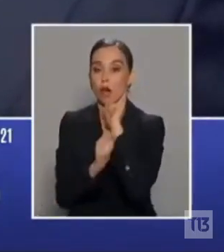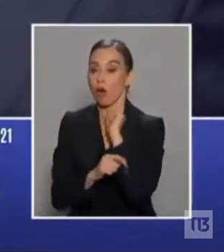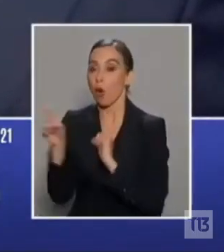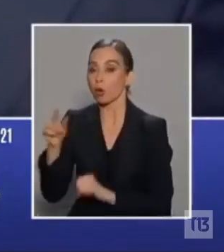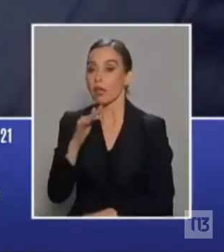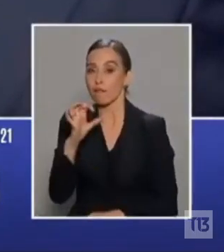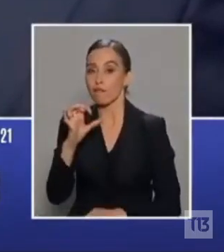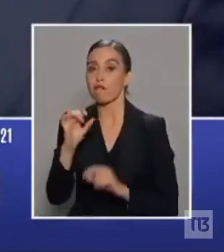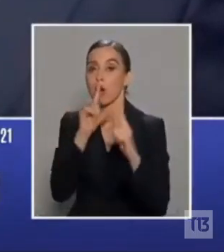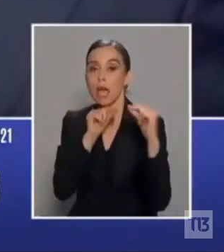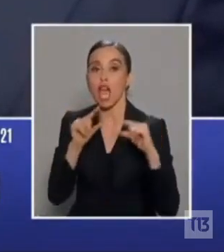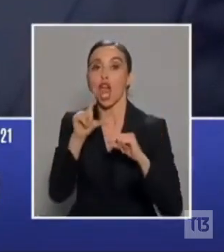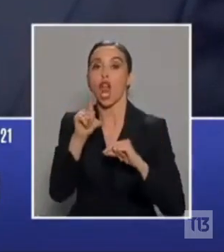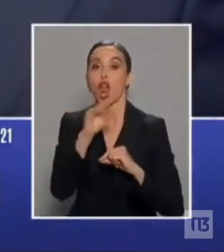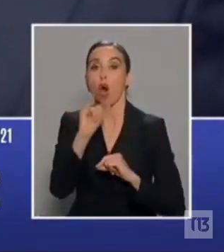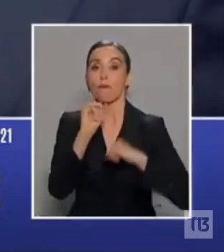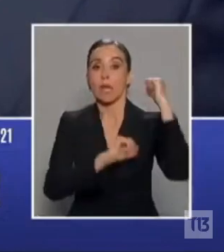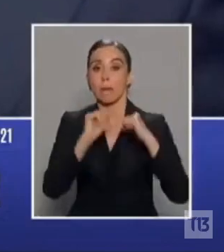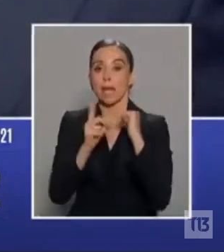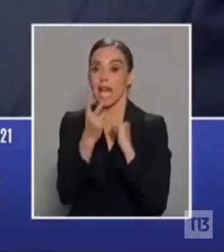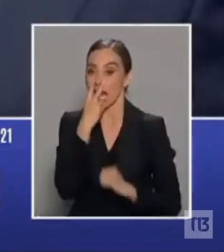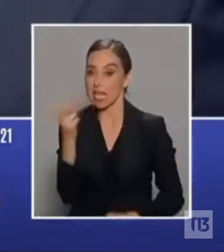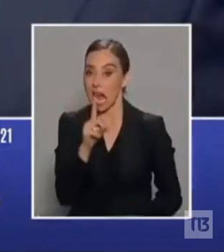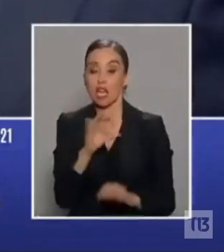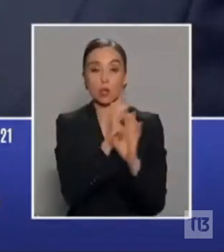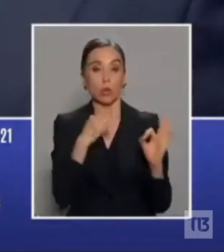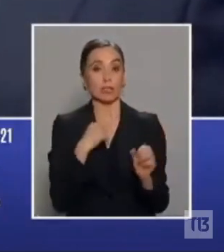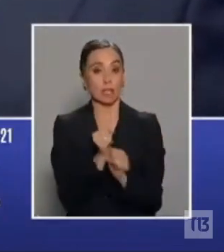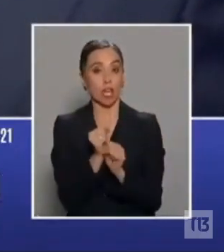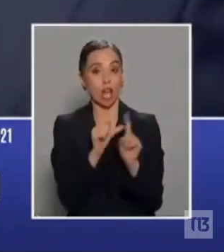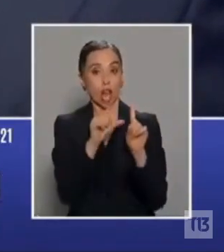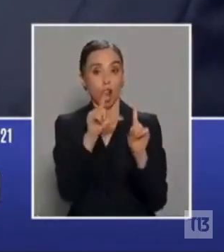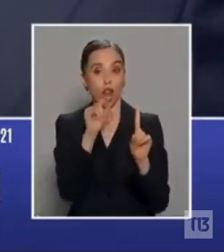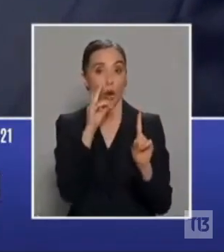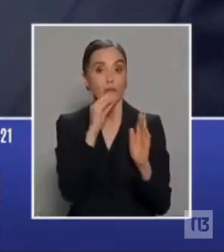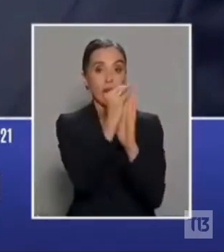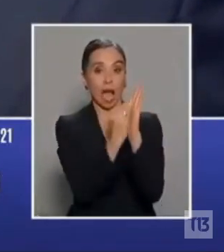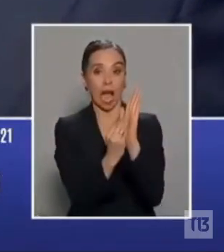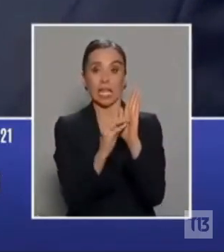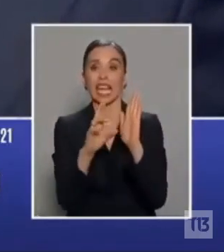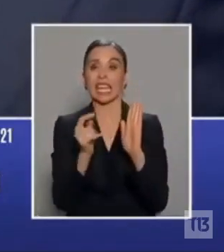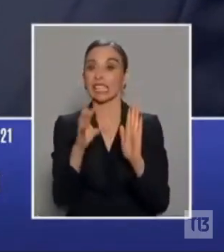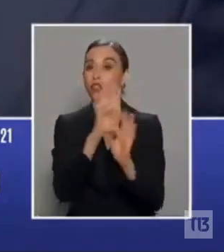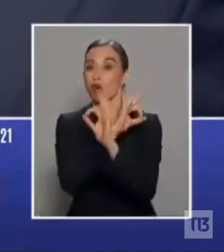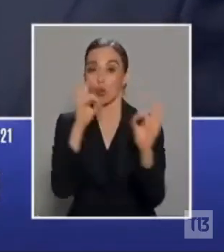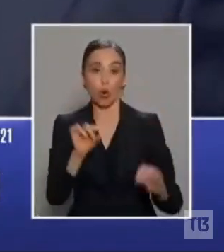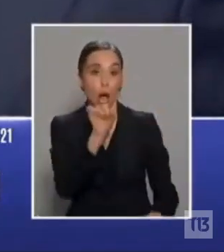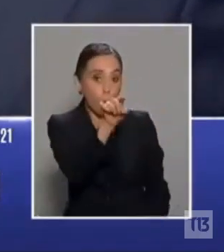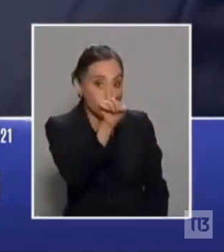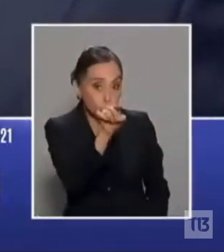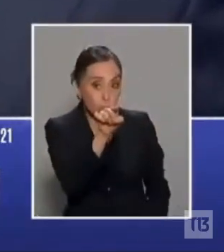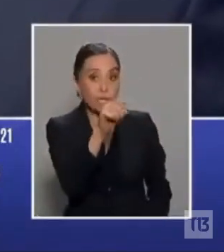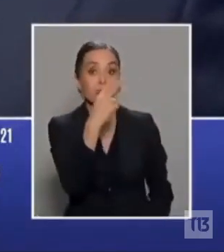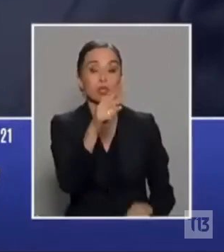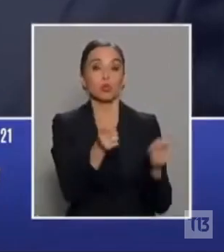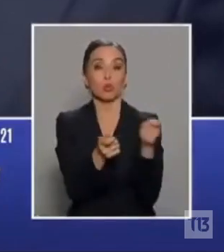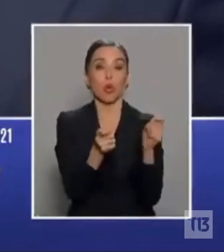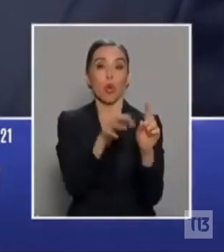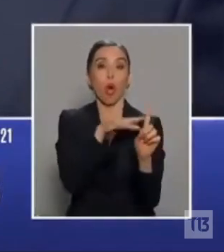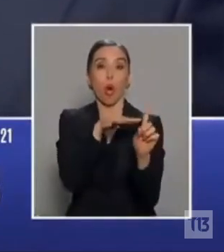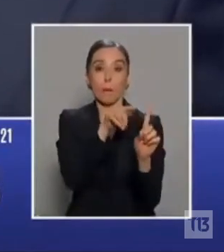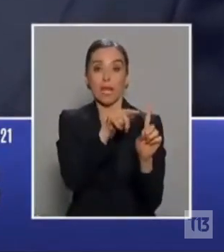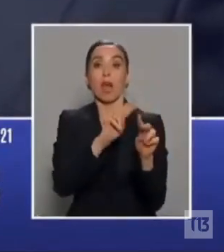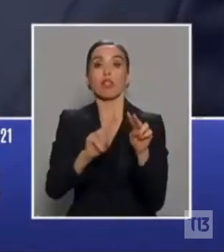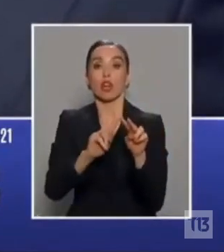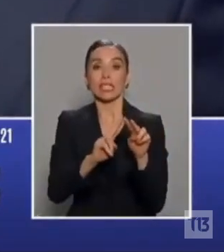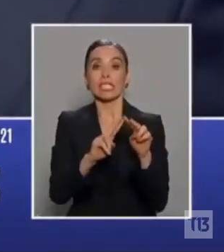orgullosamente, lobista de las empresas del orgullosamente, gas? Orgullosamente. ¿También? Nunca, si hubiera sido lobista, saldría un registro. No, pero qué manera. Lo que pasa es que usted y sus operadores han